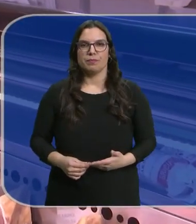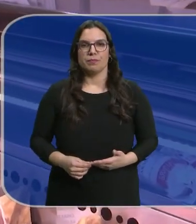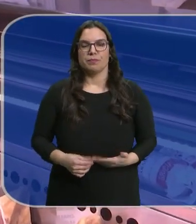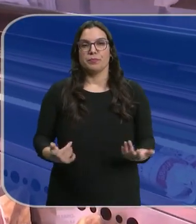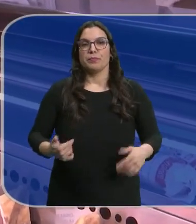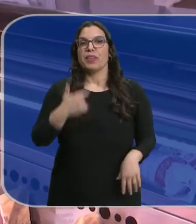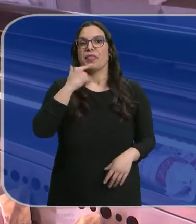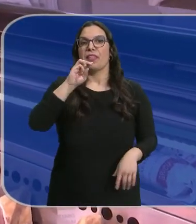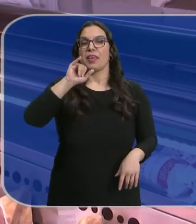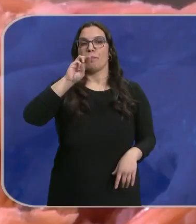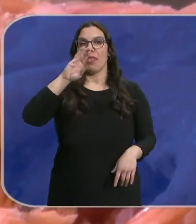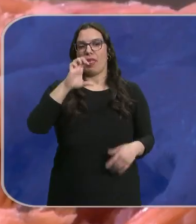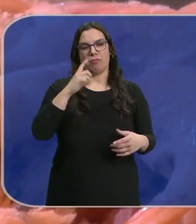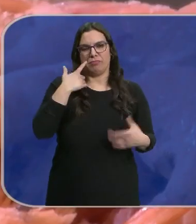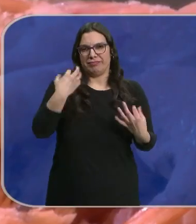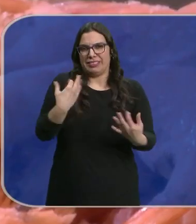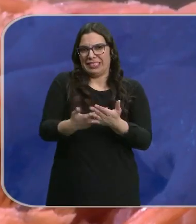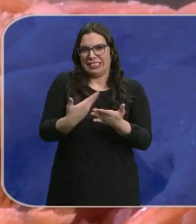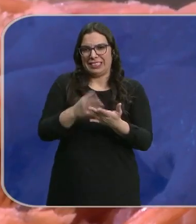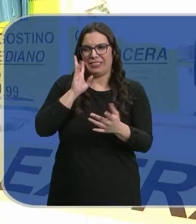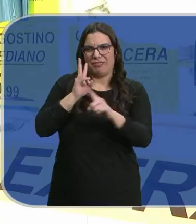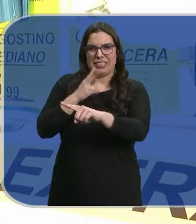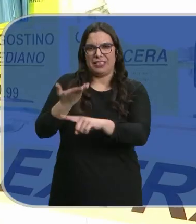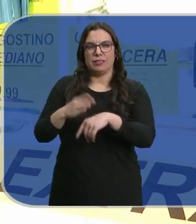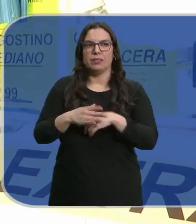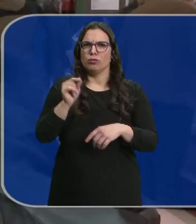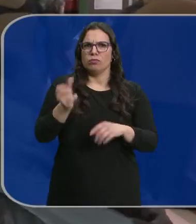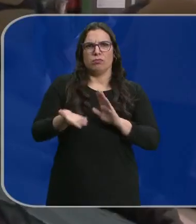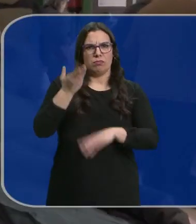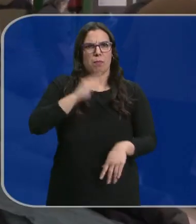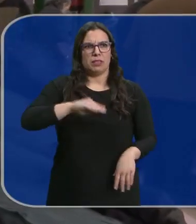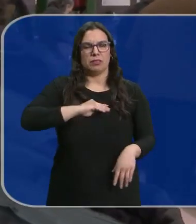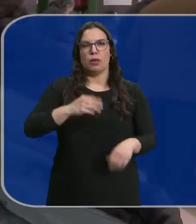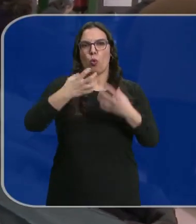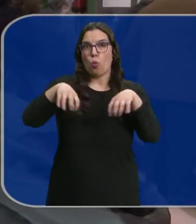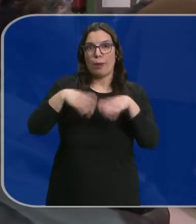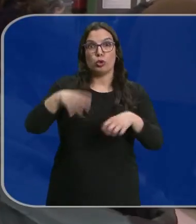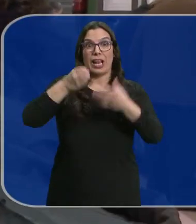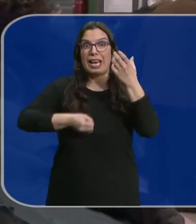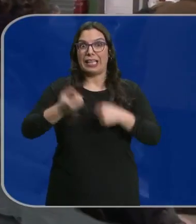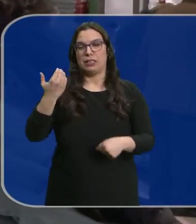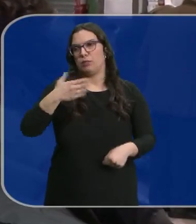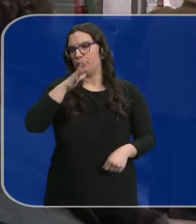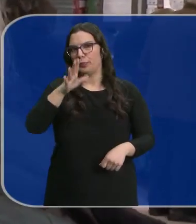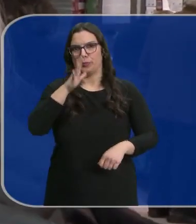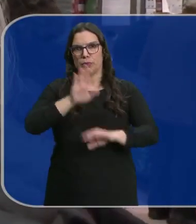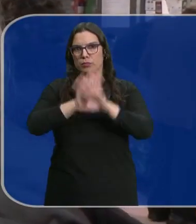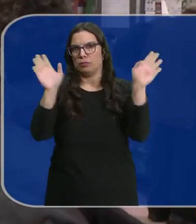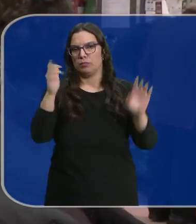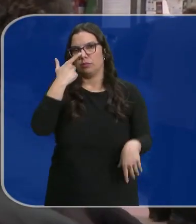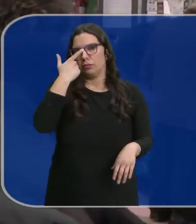Lo que dice el IPC se refleja aquí, en el mercado. Están subiendo bastante. Ni huevos y la leche ya no te cuento, la